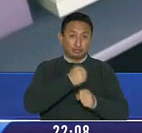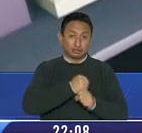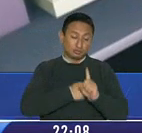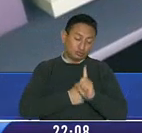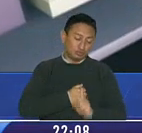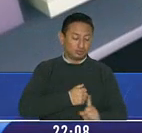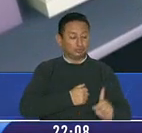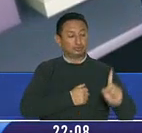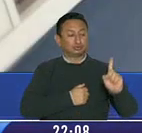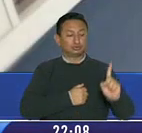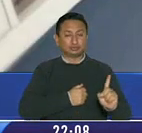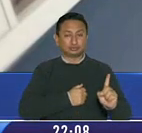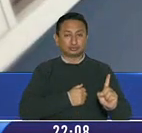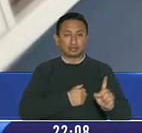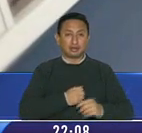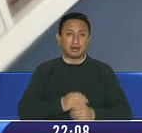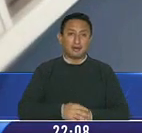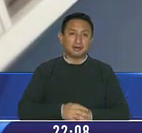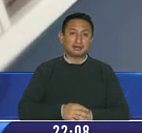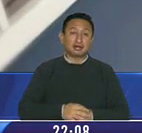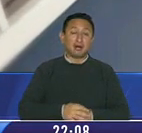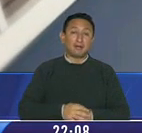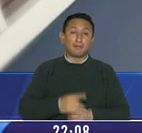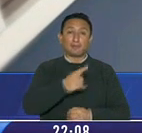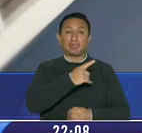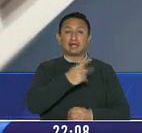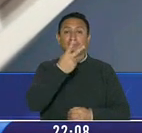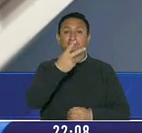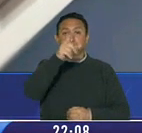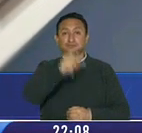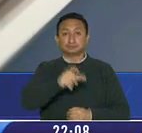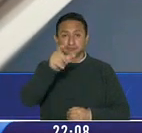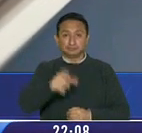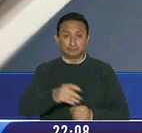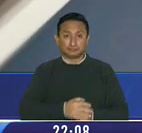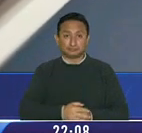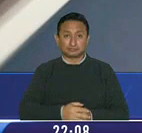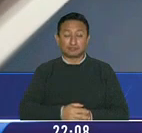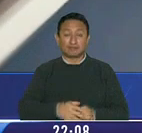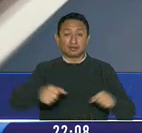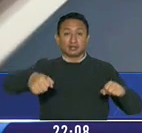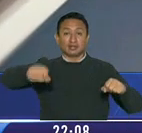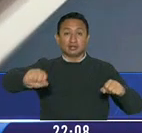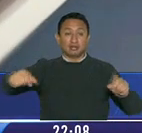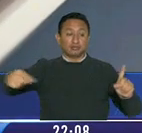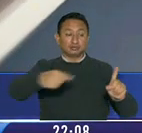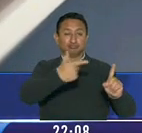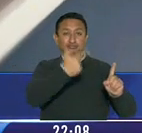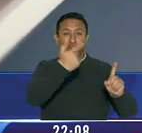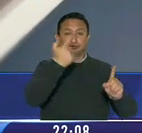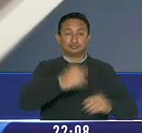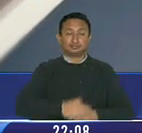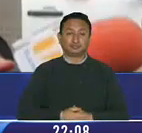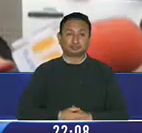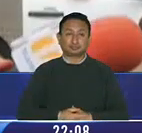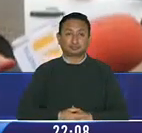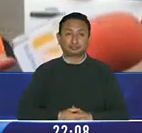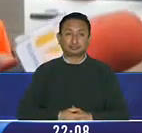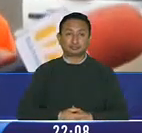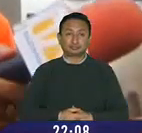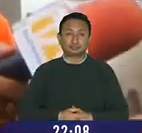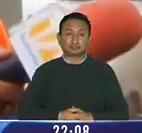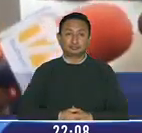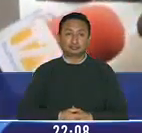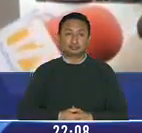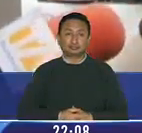transporte para dirigirse a su trabajo, cuando fue interceptada por 2 sujetos que llegaron en una moto y le dispararon. Bajo el estilo